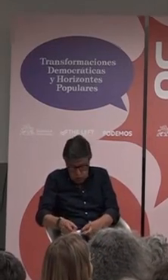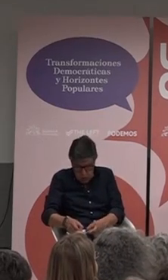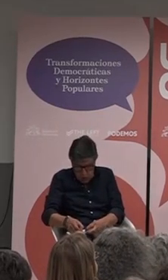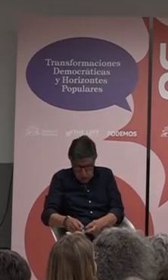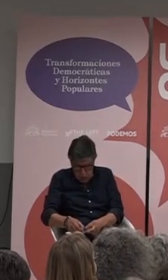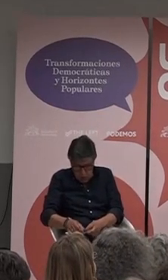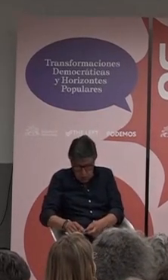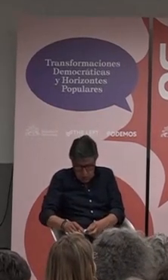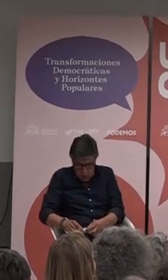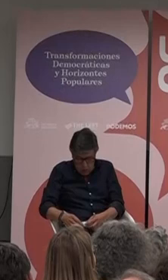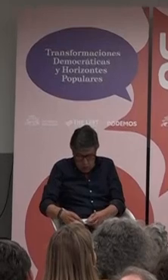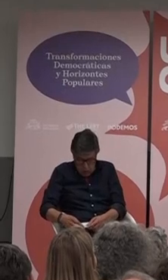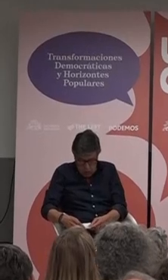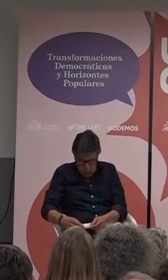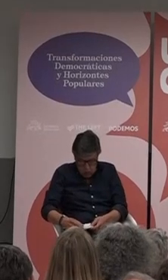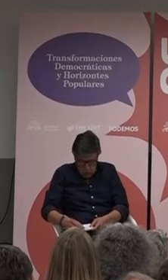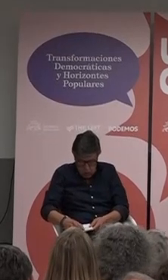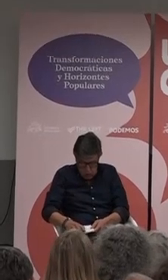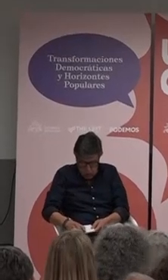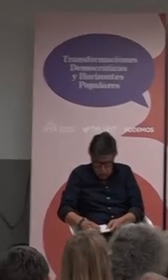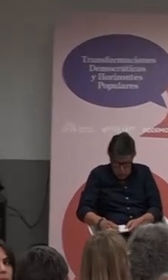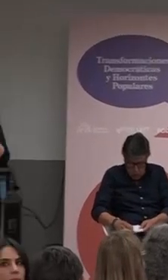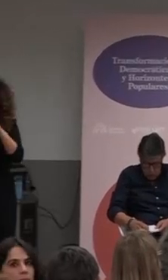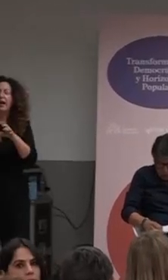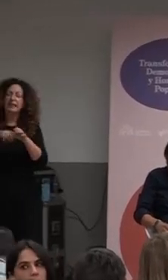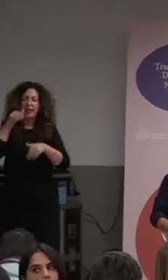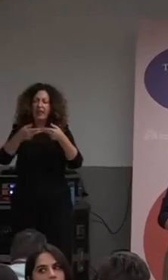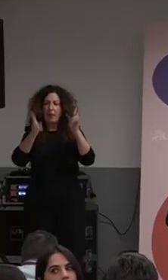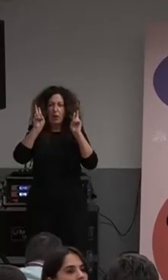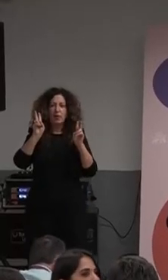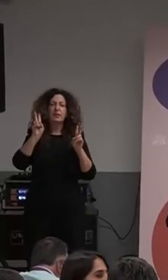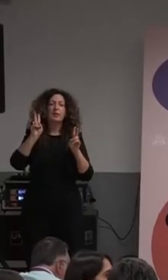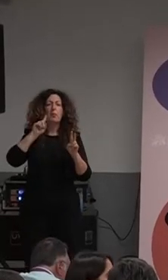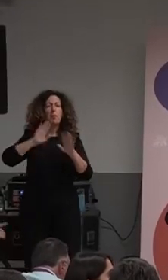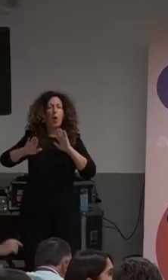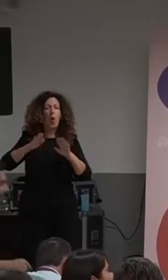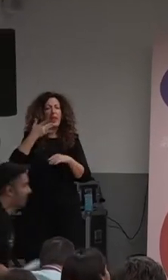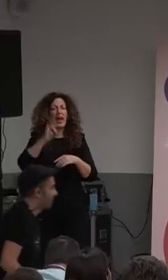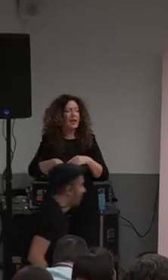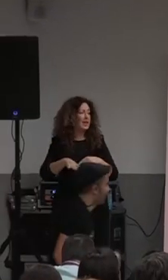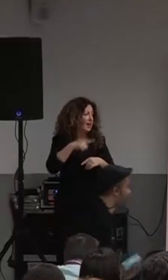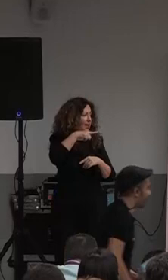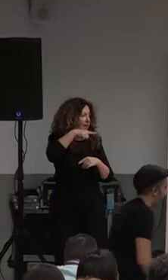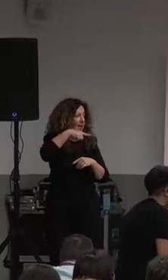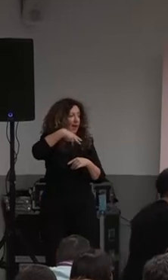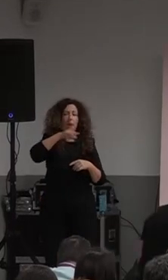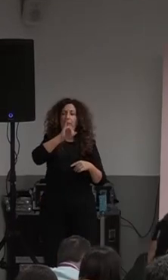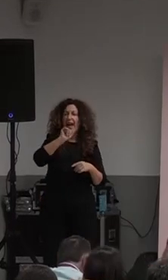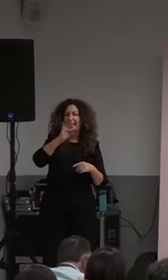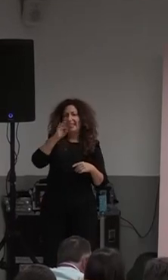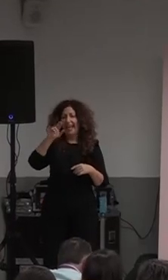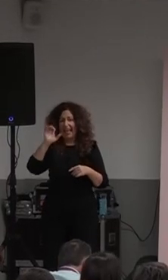y participación democrática vamos a moderar Mari Tere y yo voy a hacer una pequeña introducción sobre la mesa